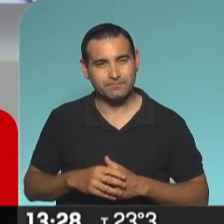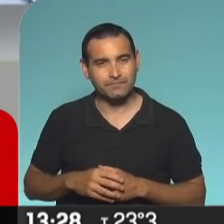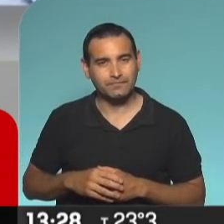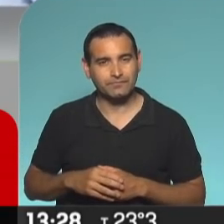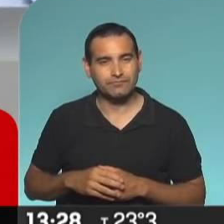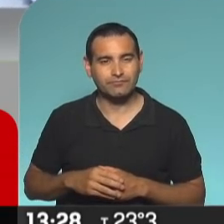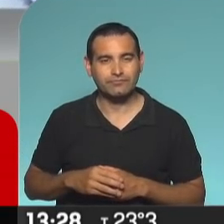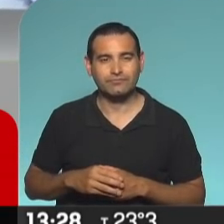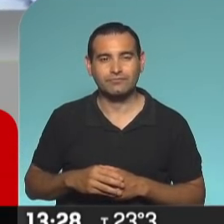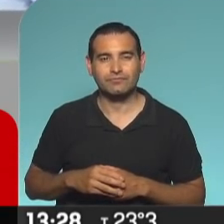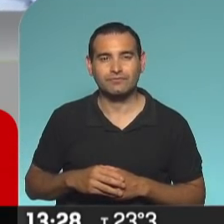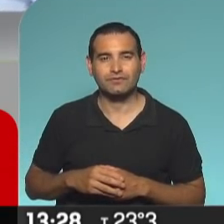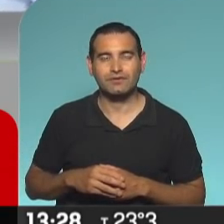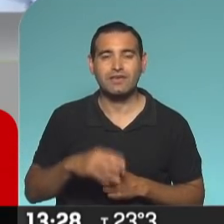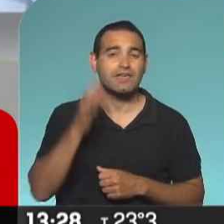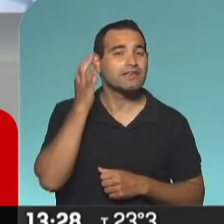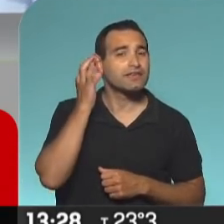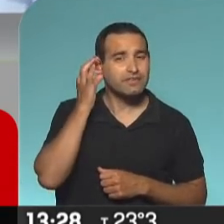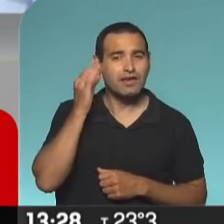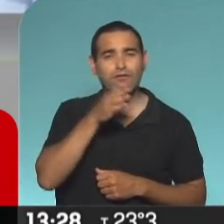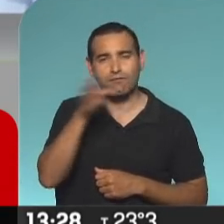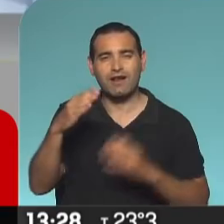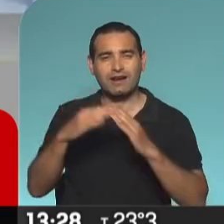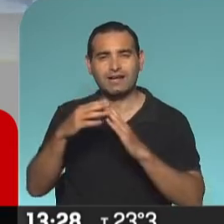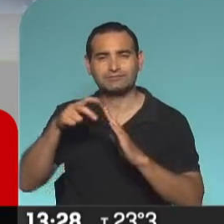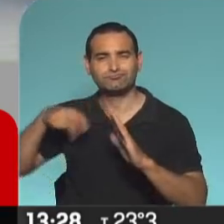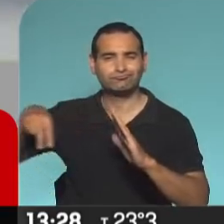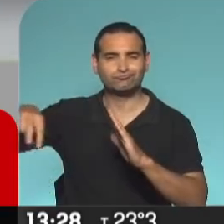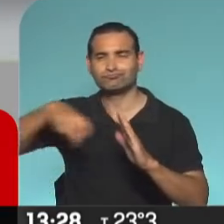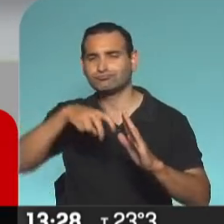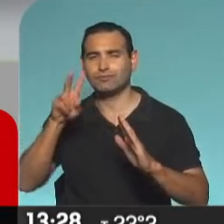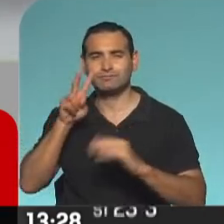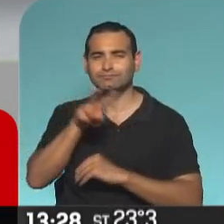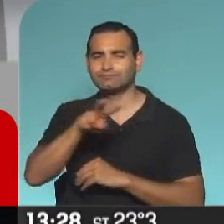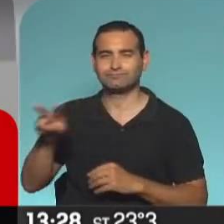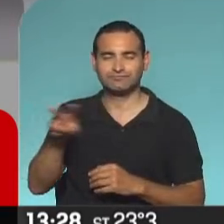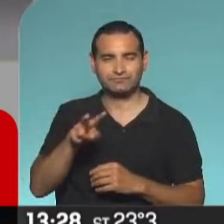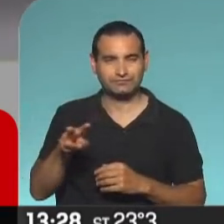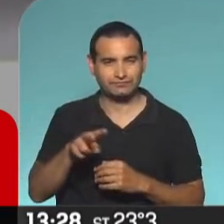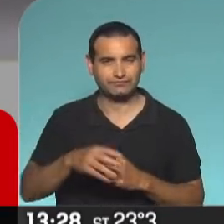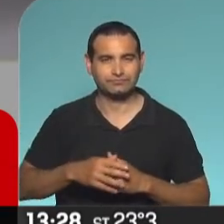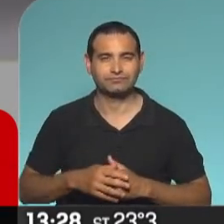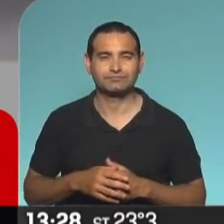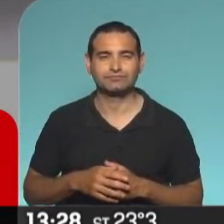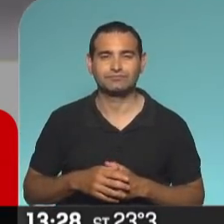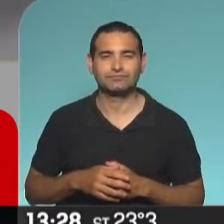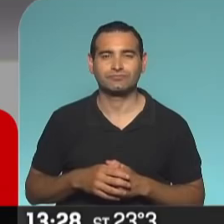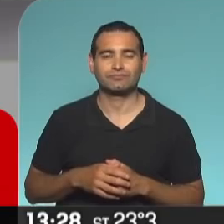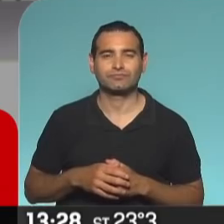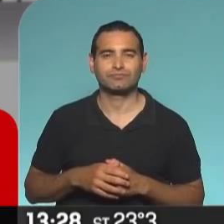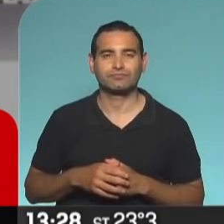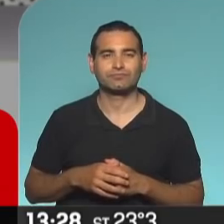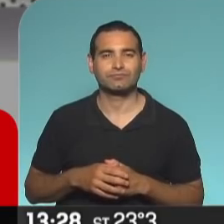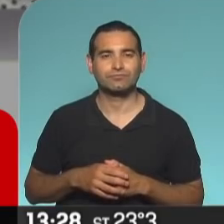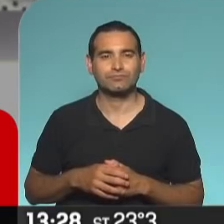y bueno, y dio una vuelta por su casa, ¿no?, que mucho hablaba doña Tota, que hacía en el barrio